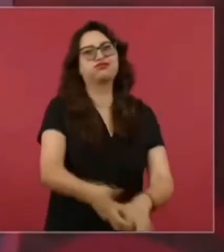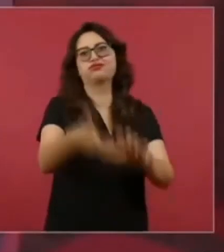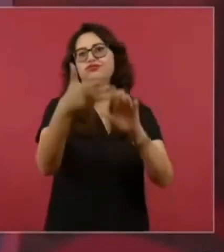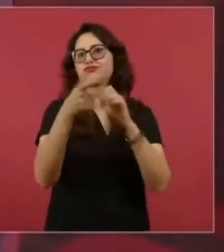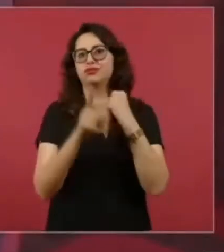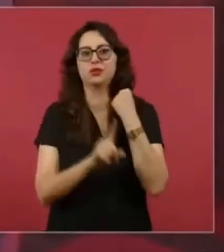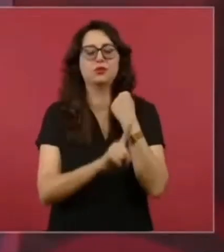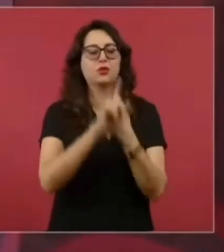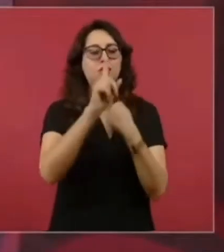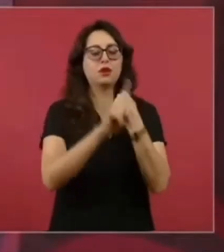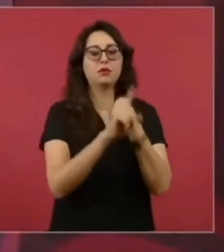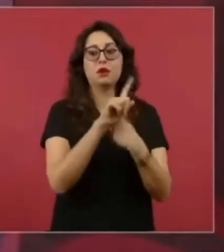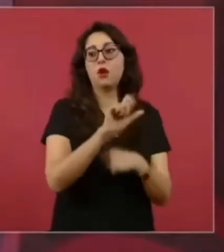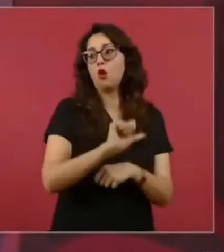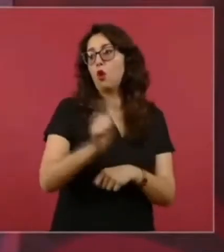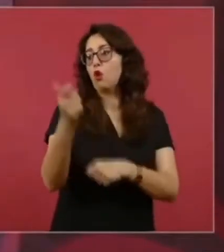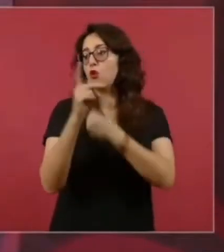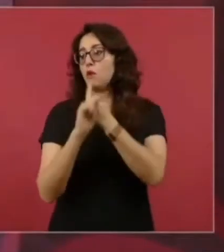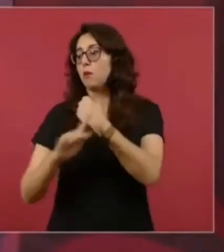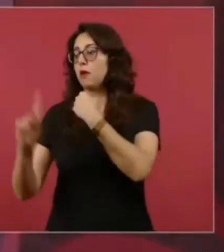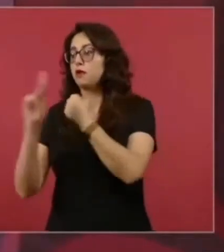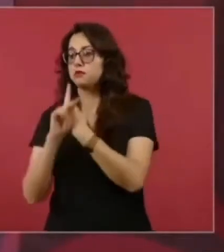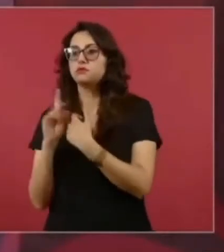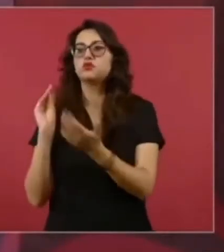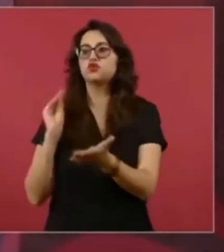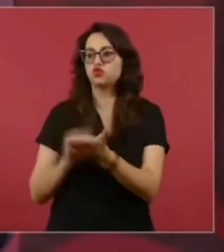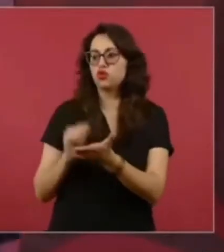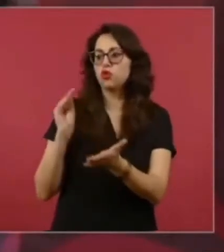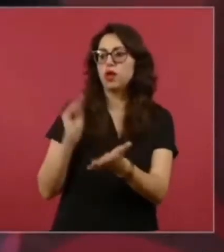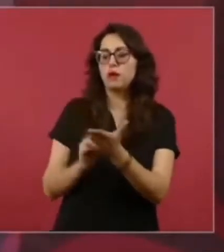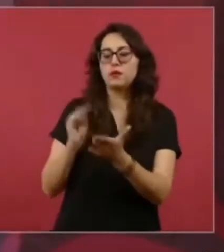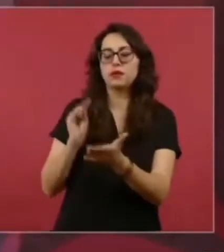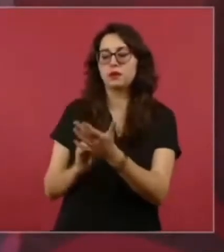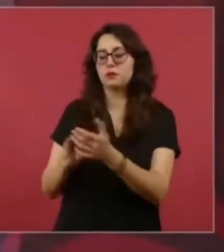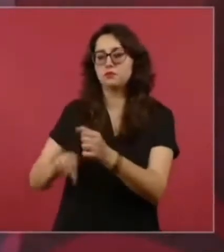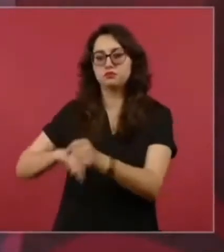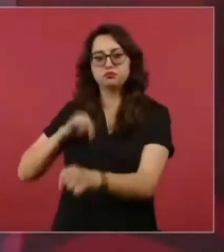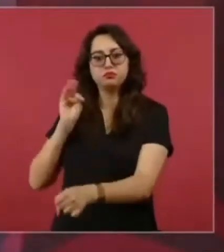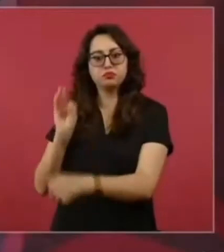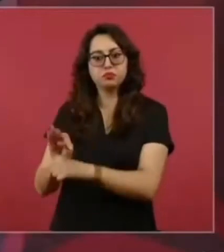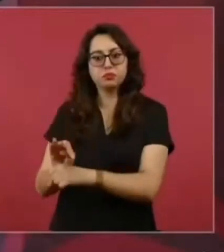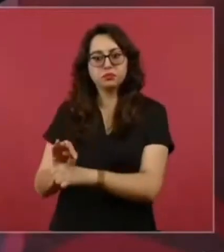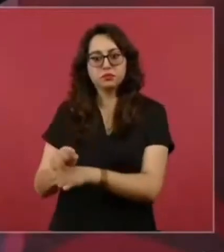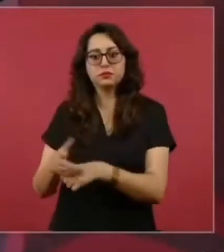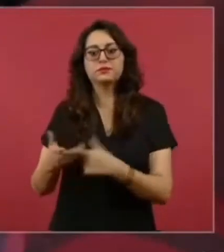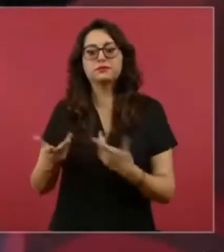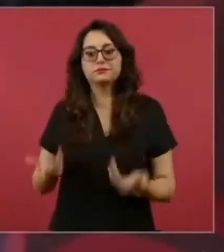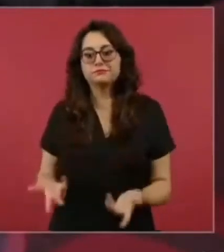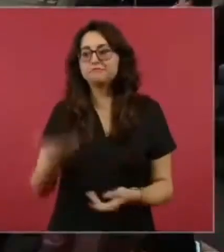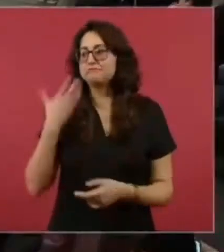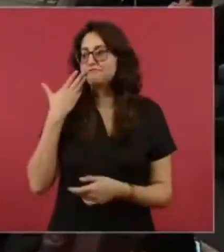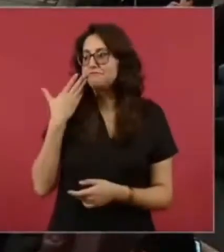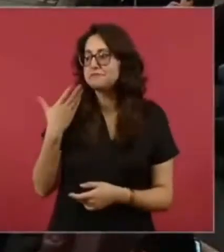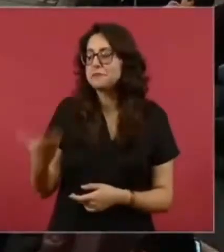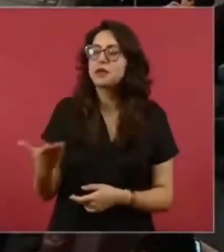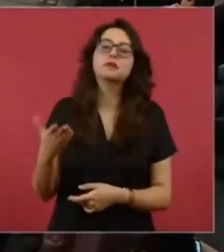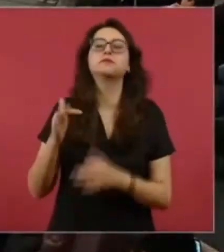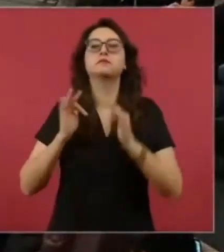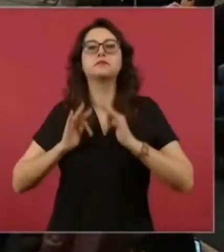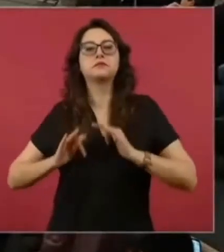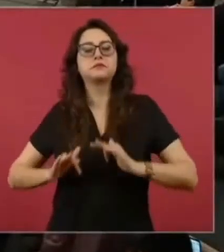de bienestar, al llegar a una determinada edad ya se tiene el derecho a la pensión.